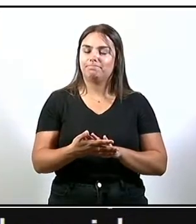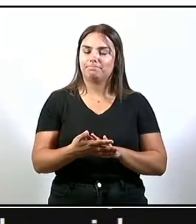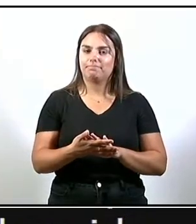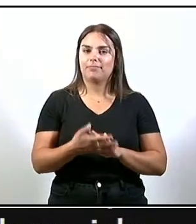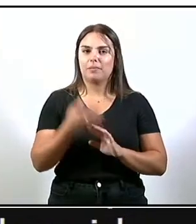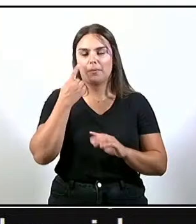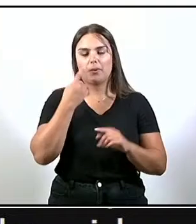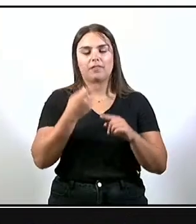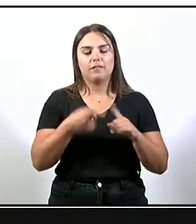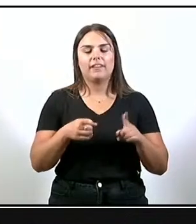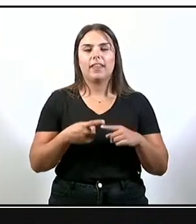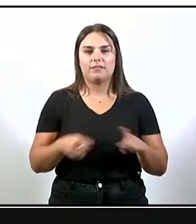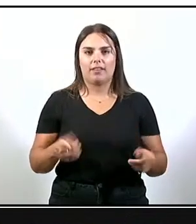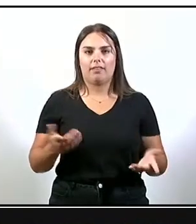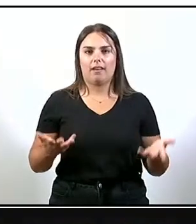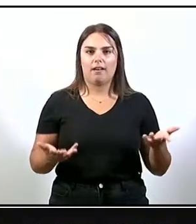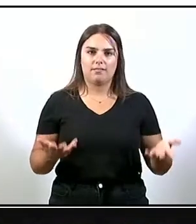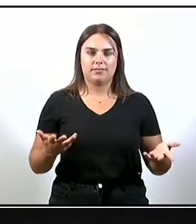nuestra.